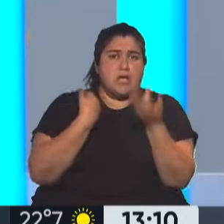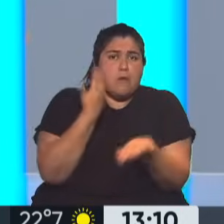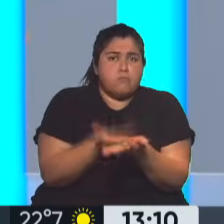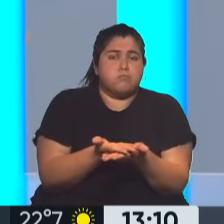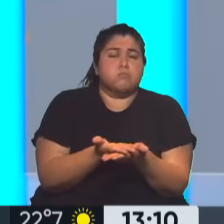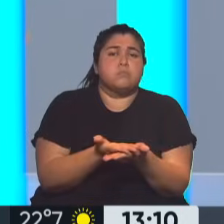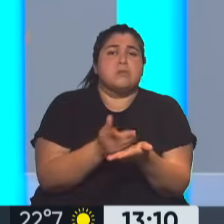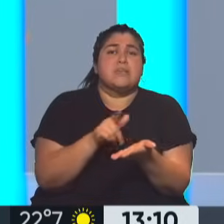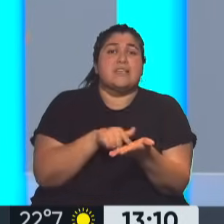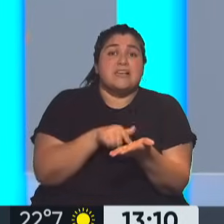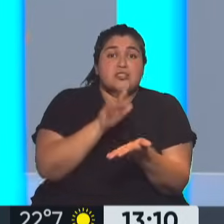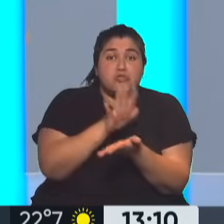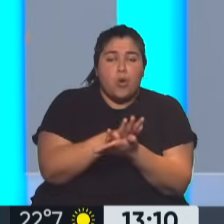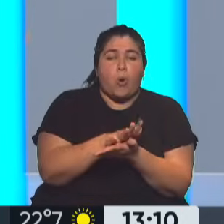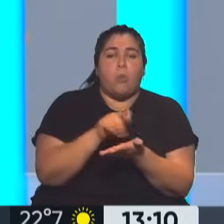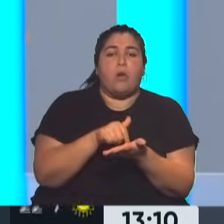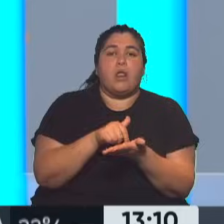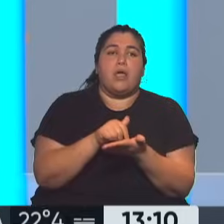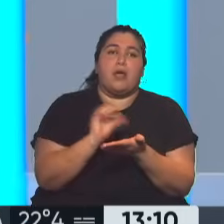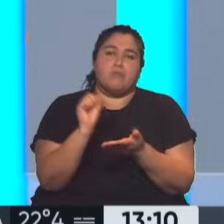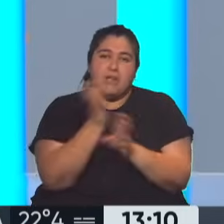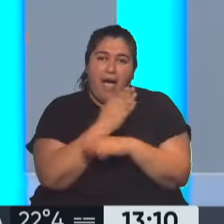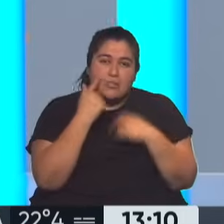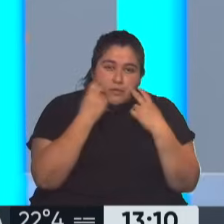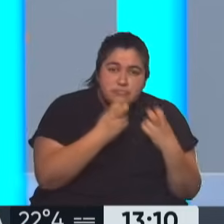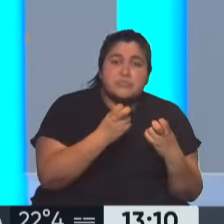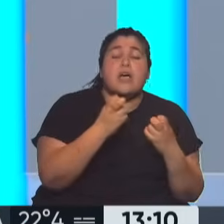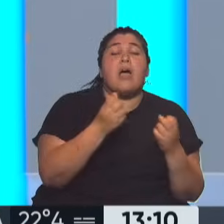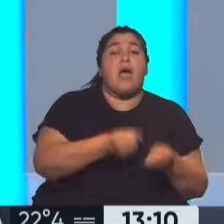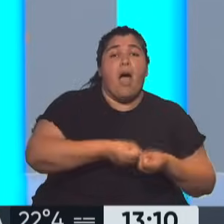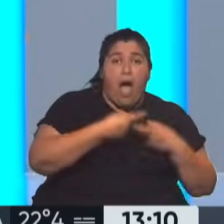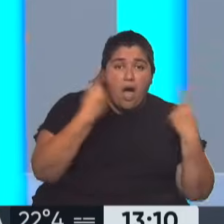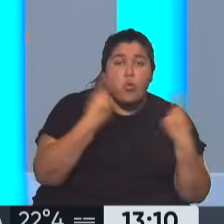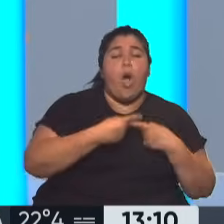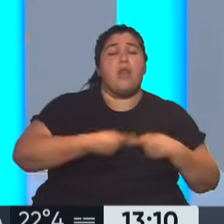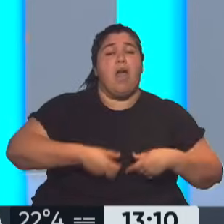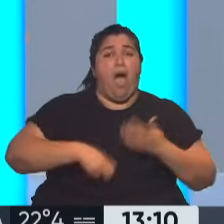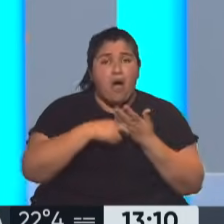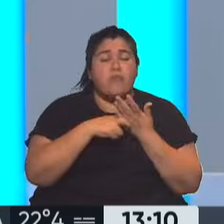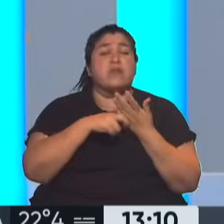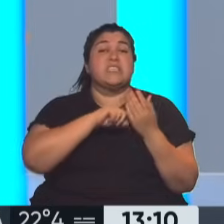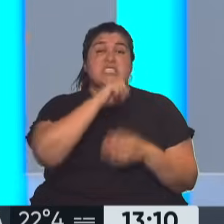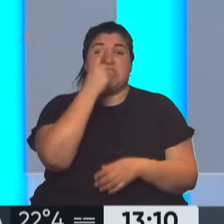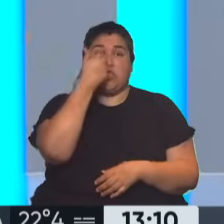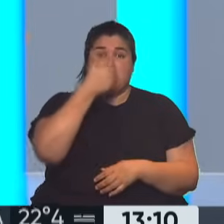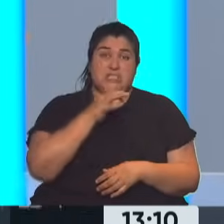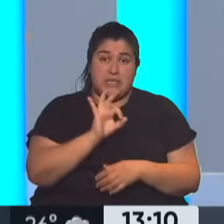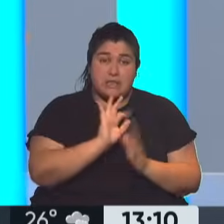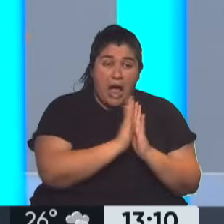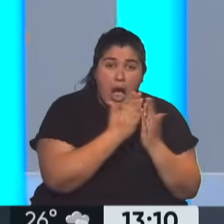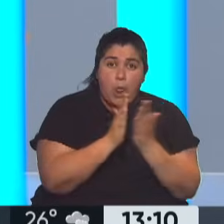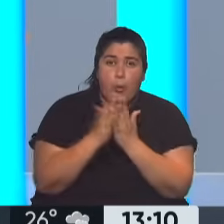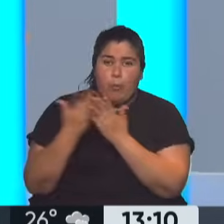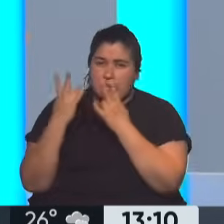eh lo que se ya trabajó la afip la adana y policía federal sobre 160 de esas carpetas las